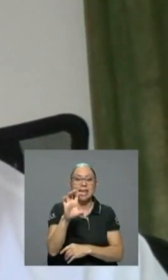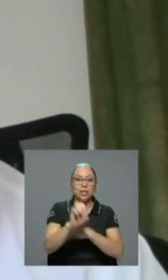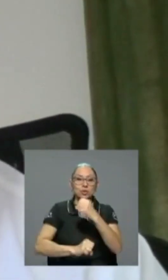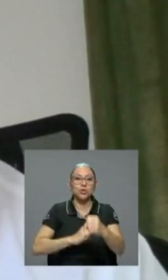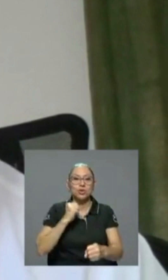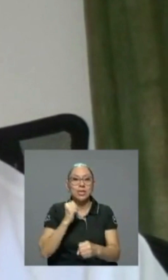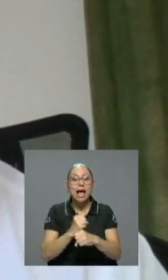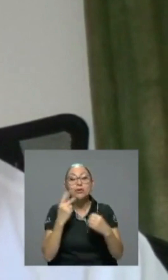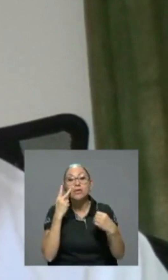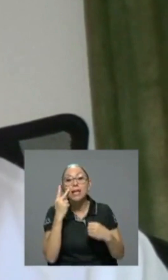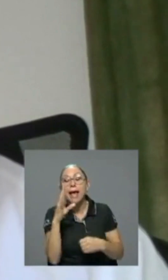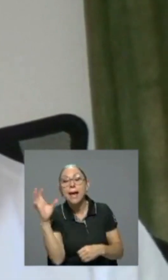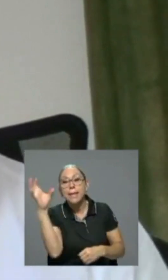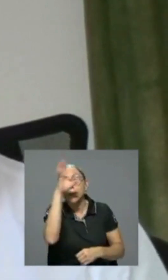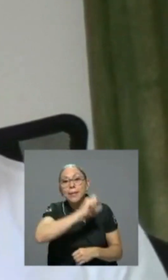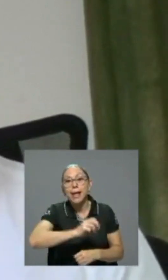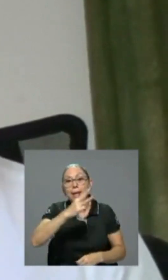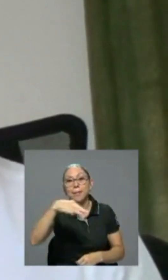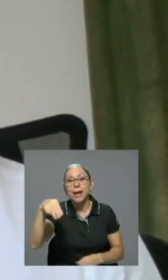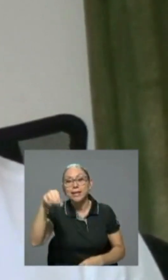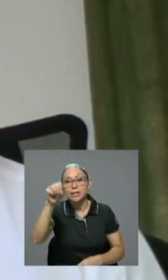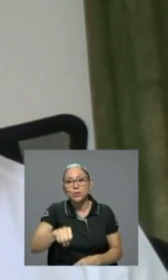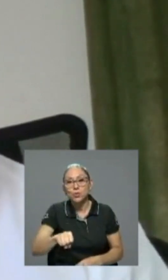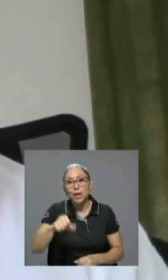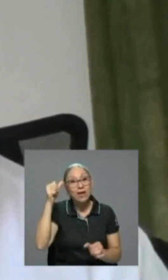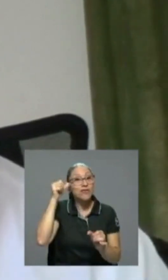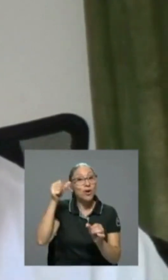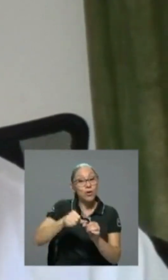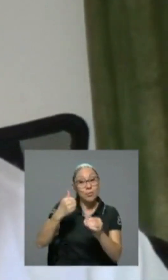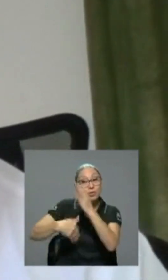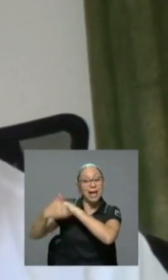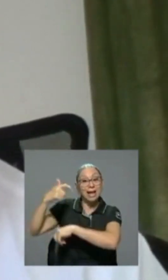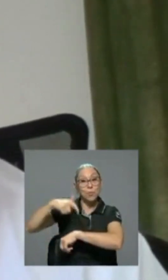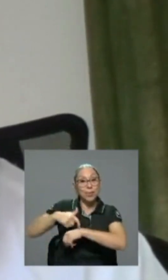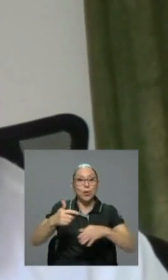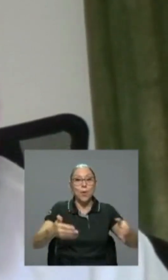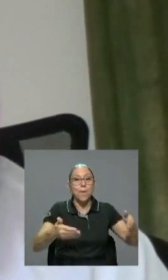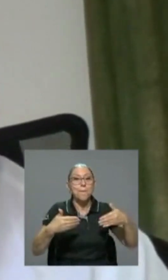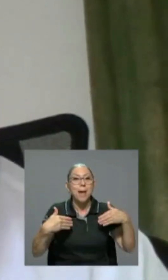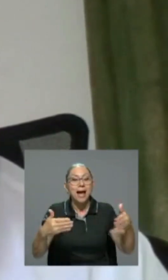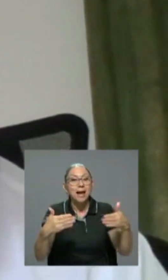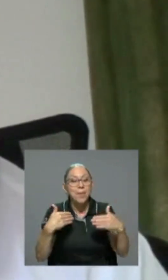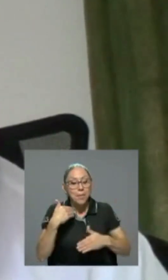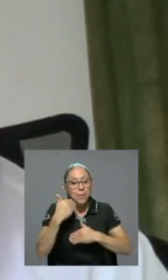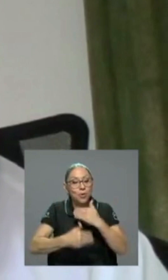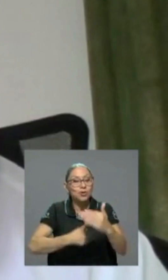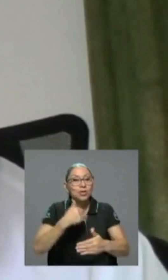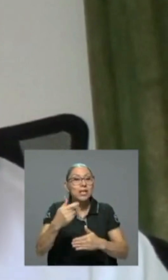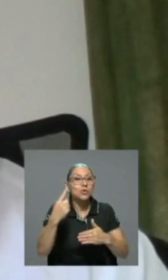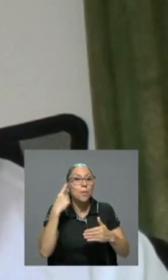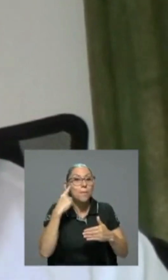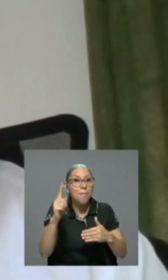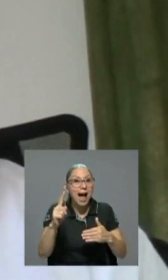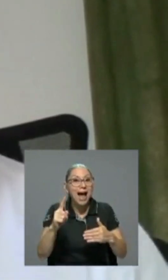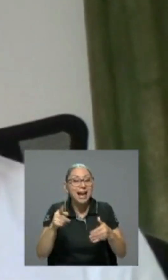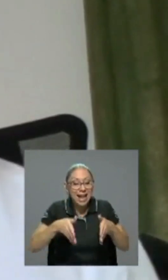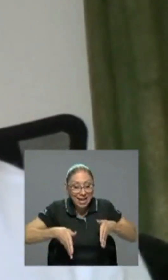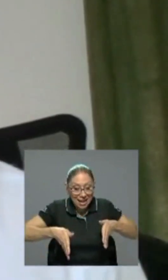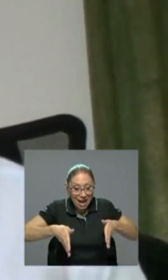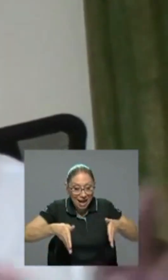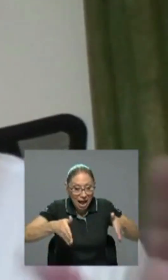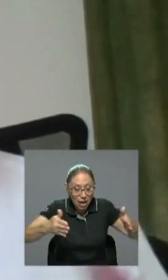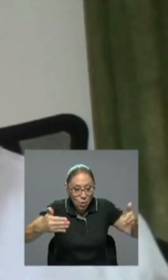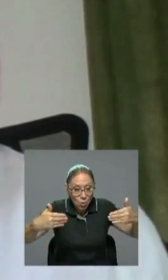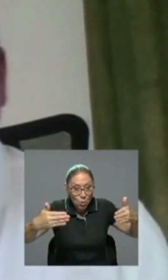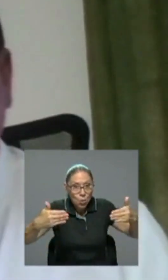este avistamiento. Recordemos también que en ese momento Panamá está en pleno proceso de ampliación del canal interoceánico. También,